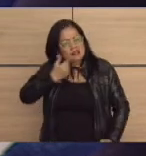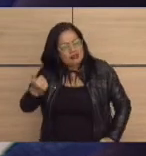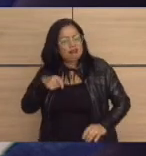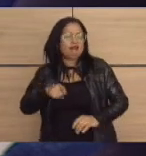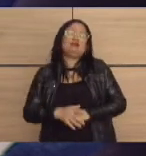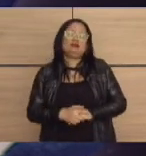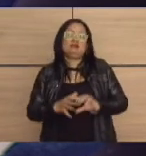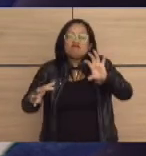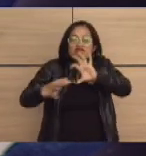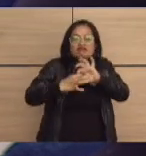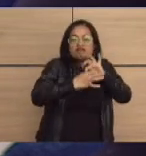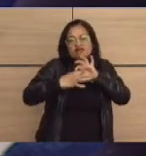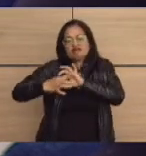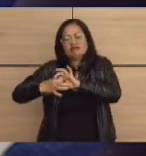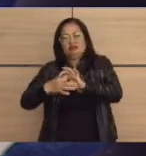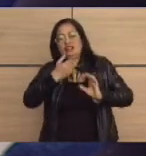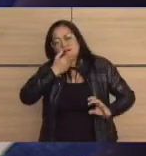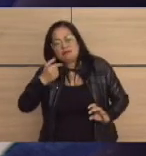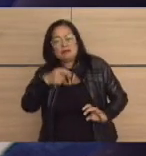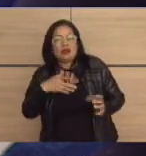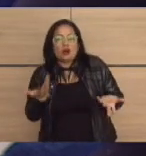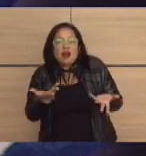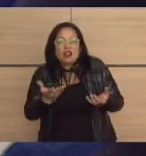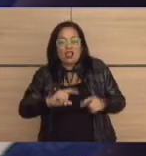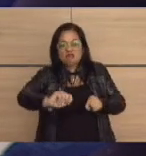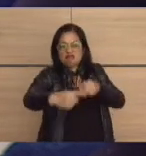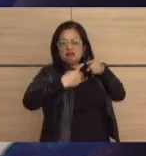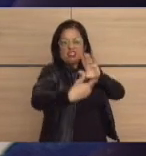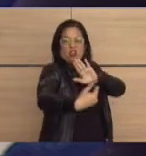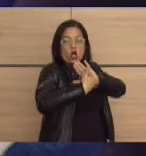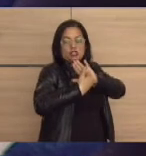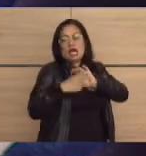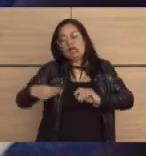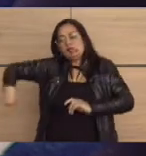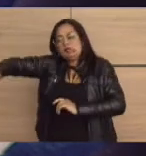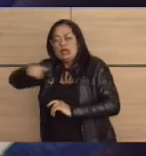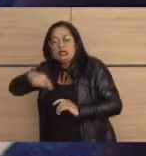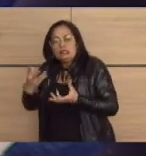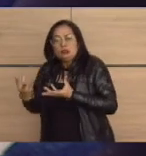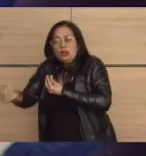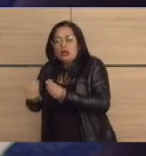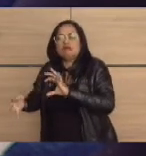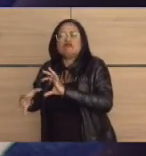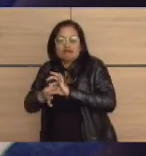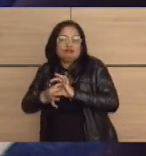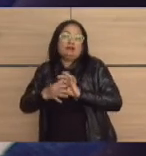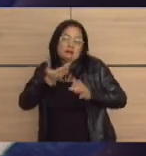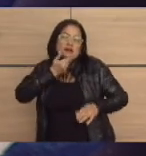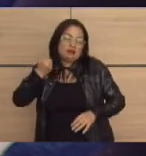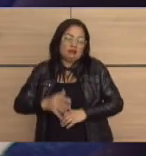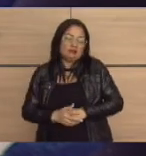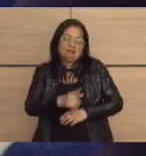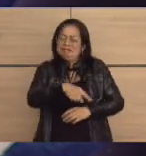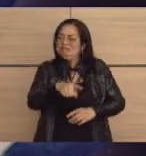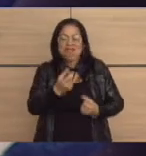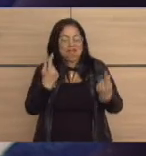unirse, siquiera transitoriamente, para resistir al enemigo. Bueno, eso lo pagamos con sangre. No es que